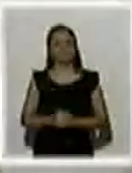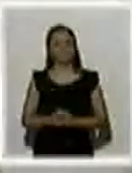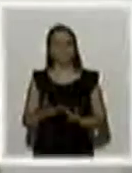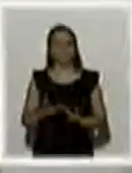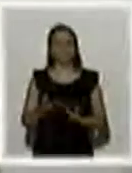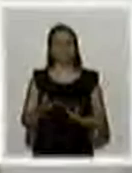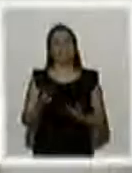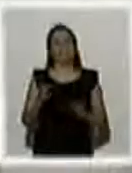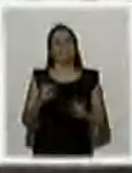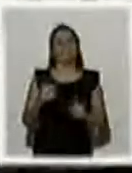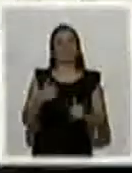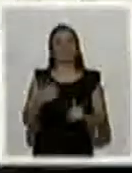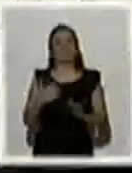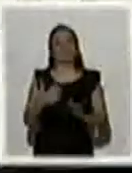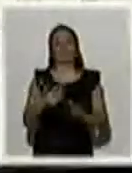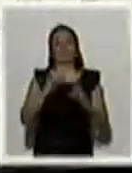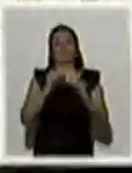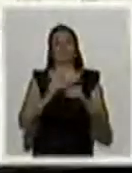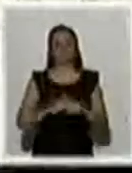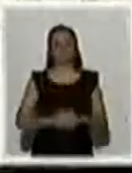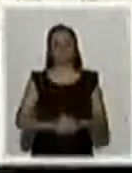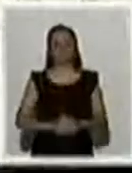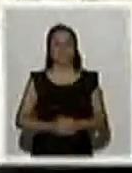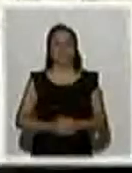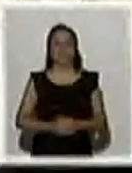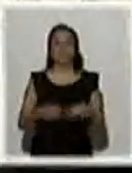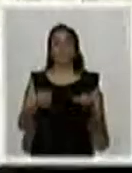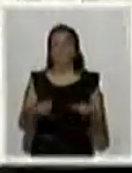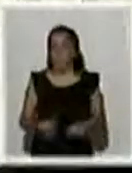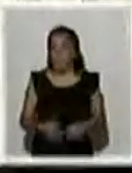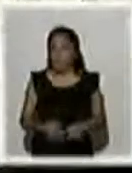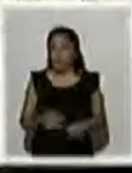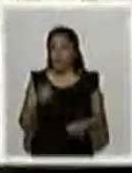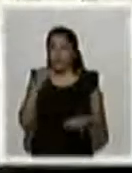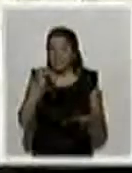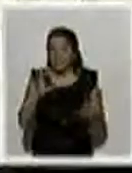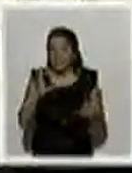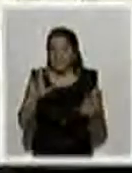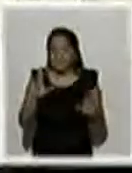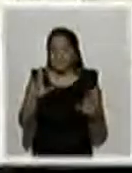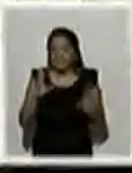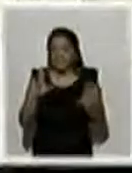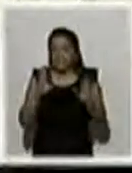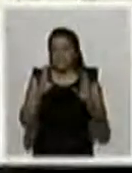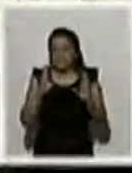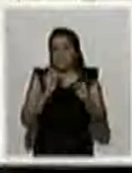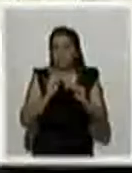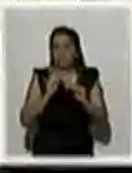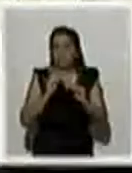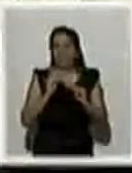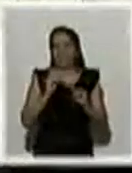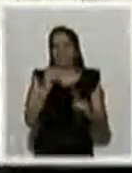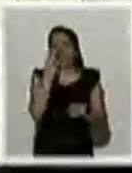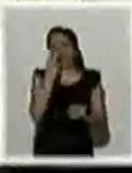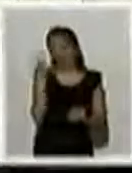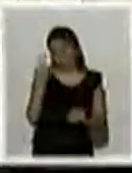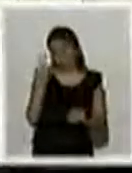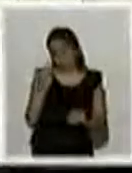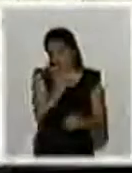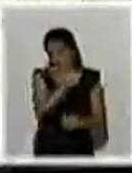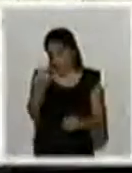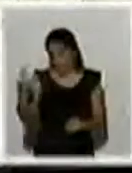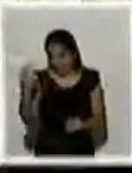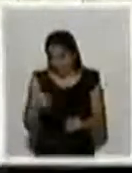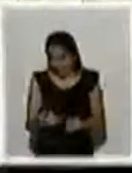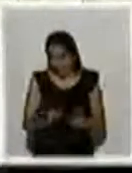Fundamentalmente nosotros... Bueno, una vez terminado el tiempo, los 2 minutos que cada candidato tiene a su